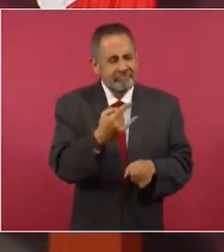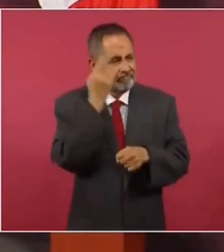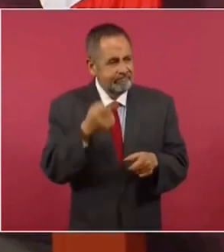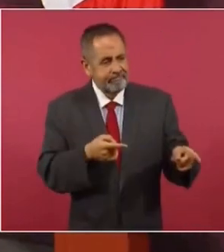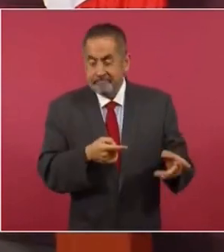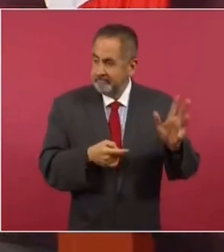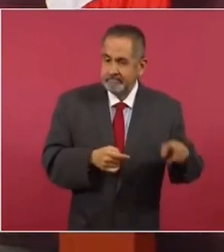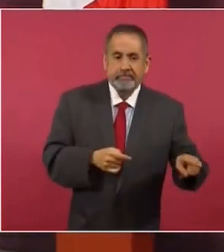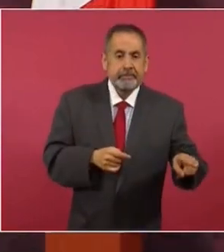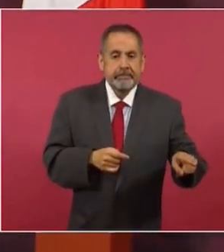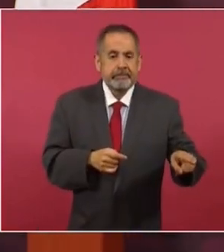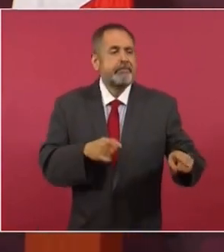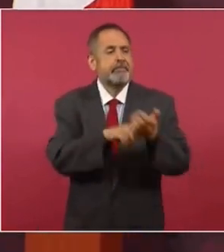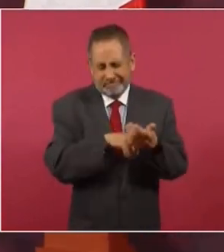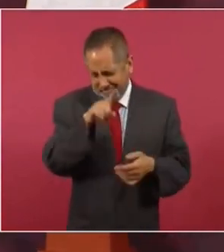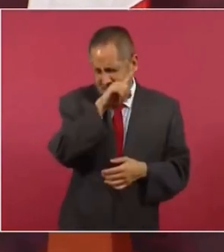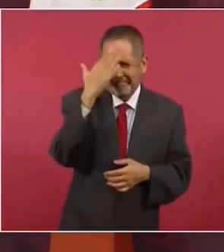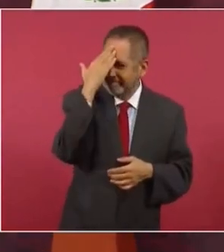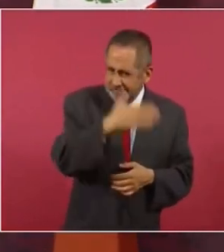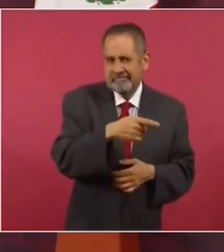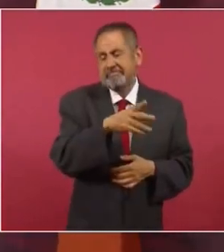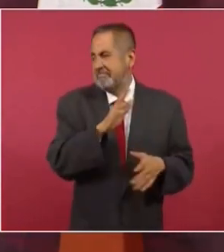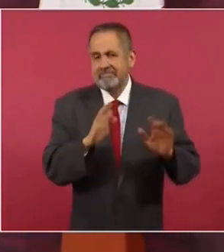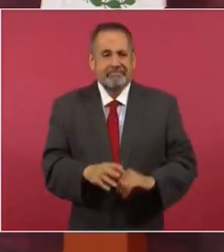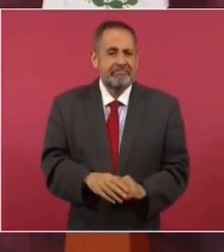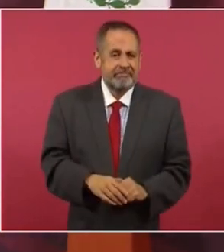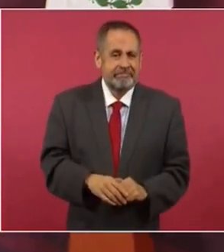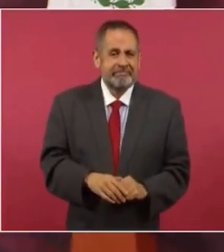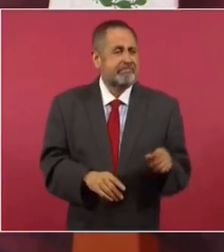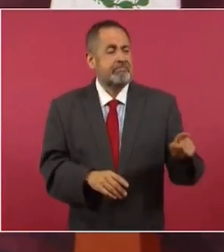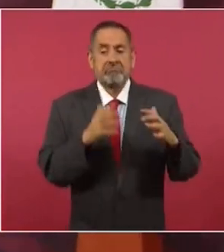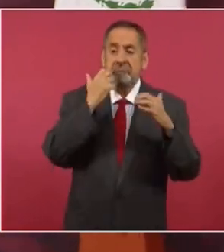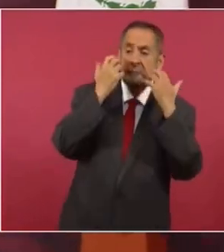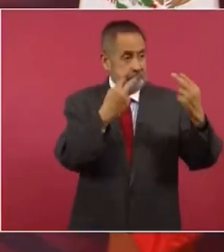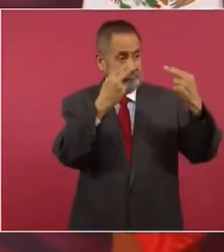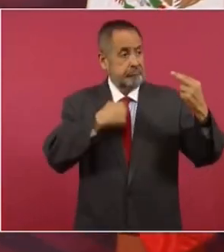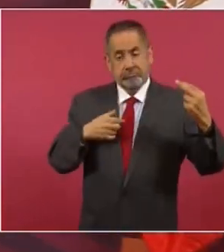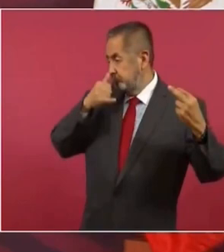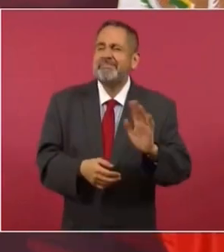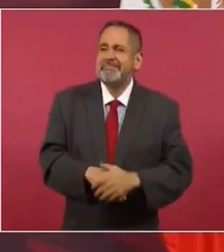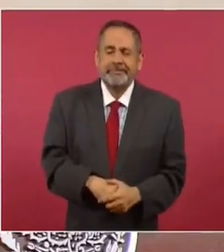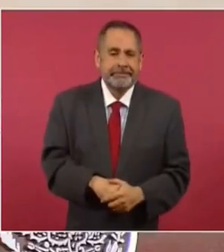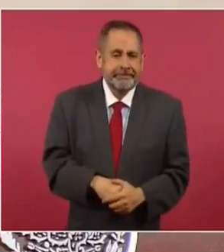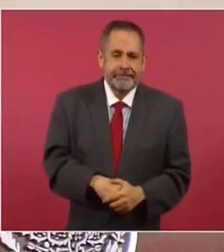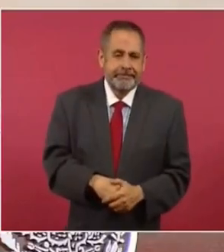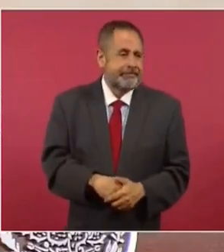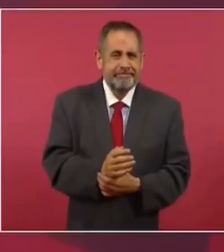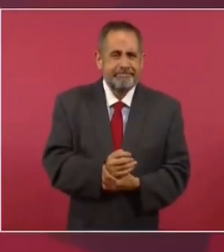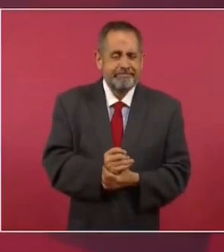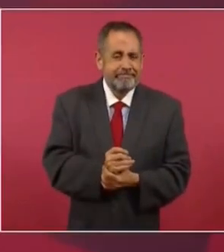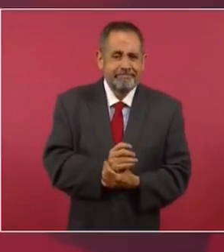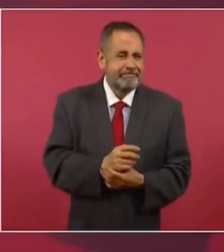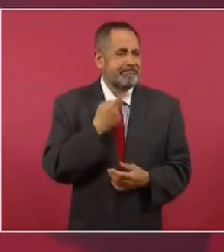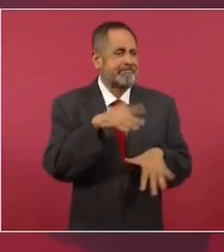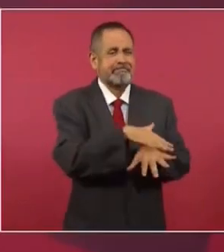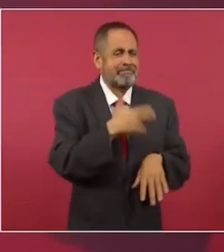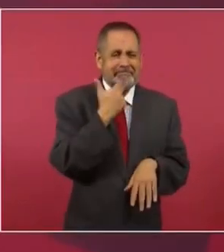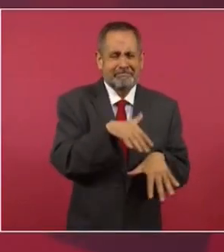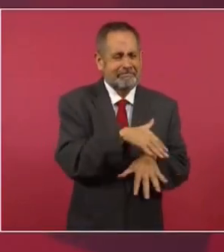que ver con la politiquería, con querer ganar votos. Es una política